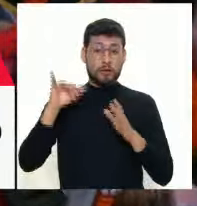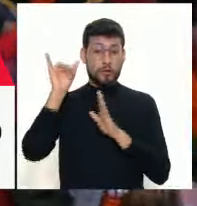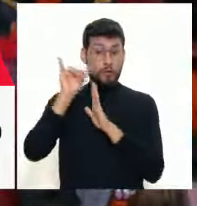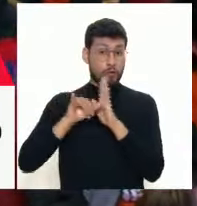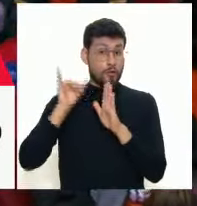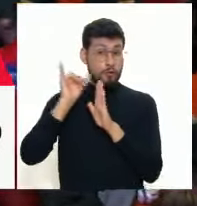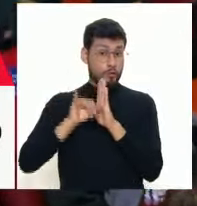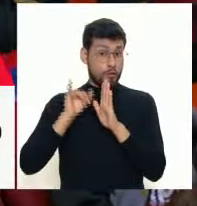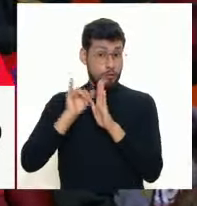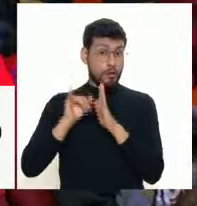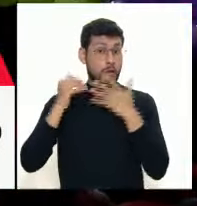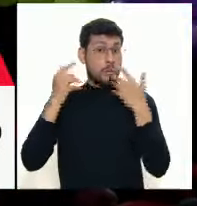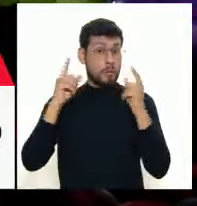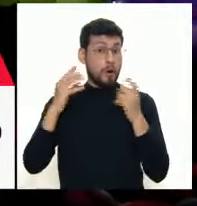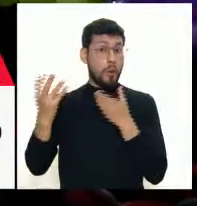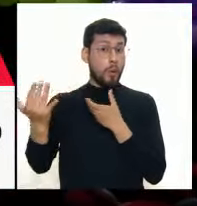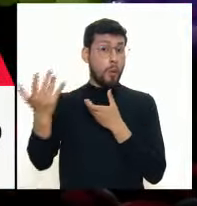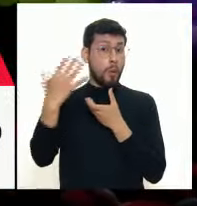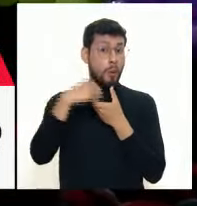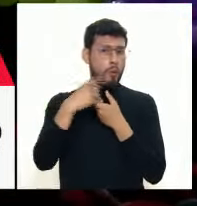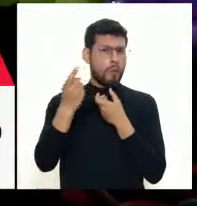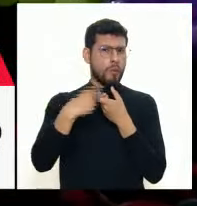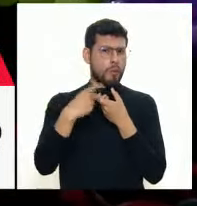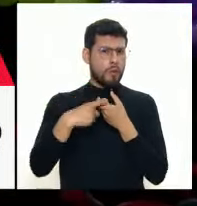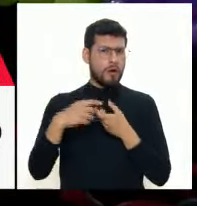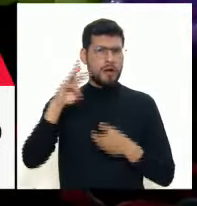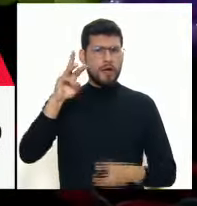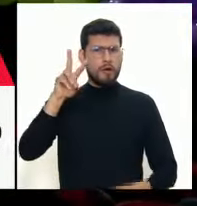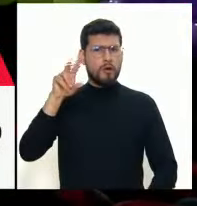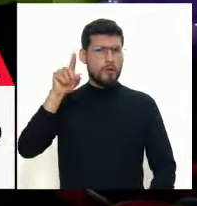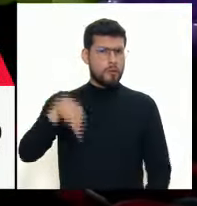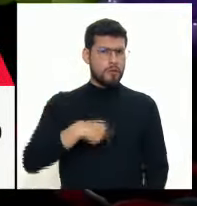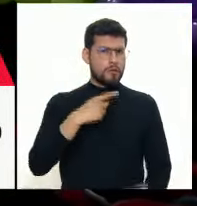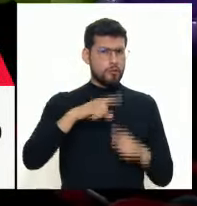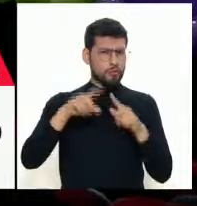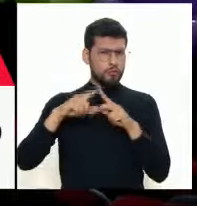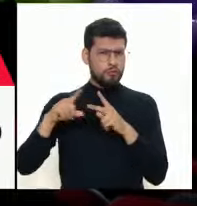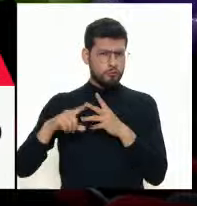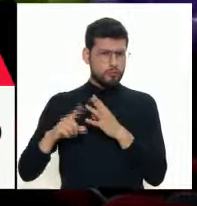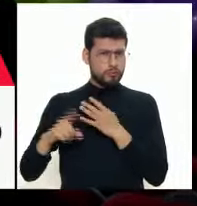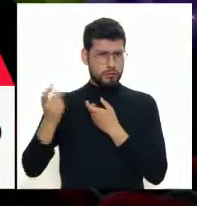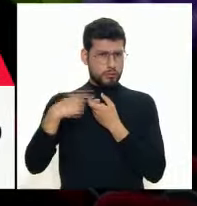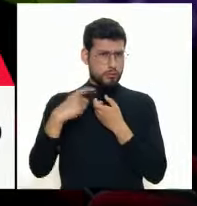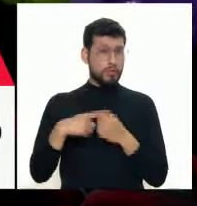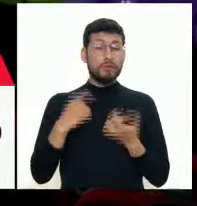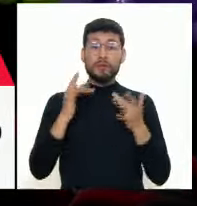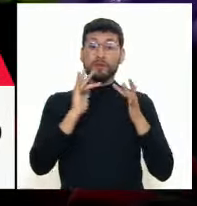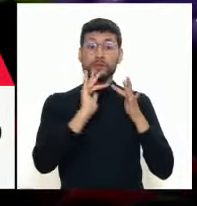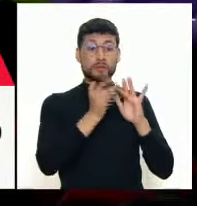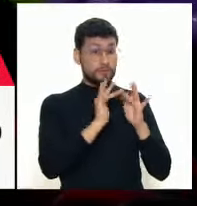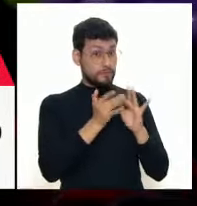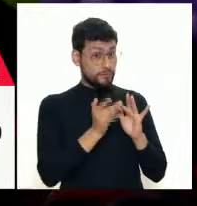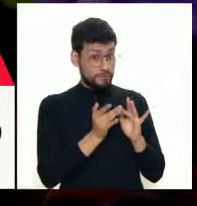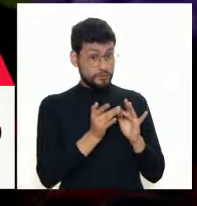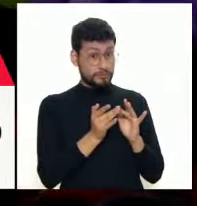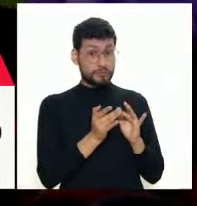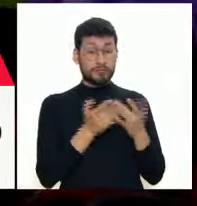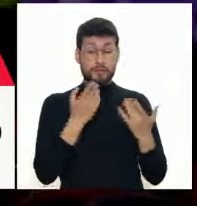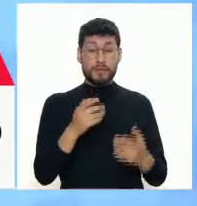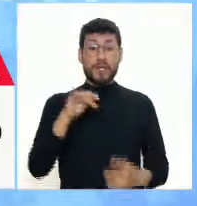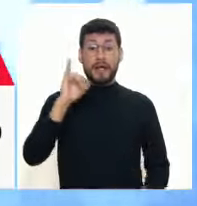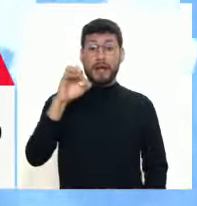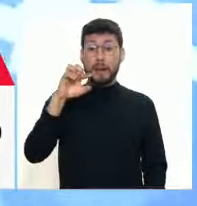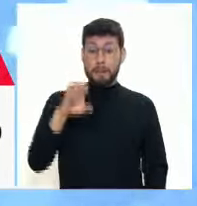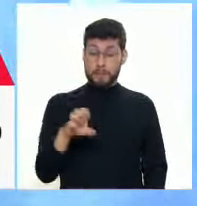YouTube más de 62 mil suscriptores, mientras que en las redes sociales, el canal